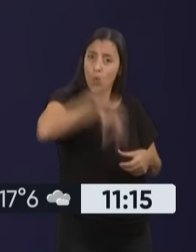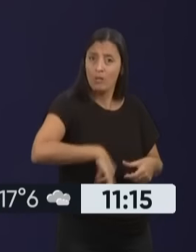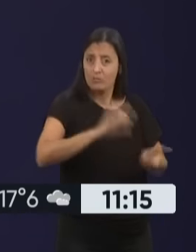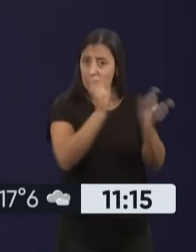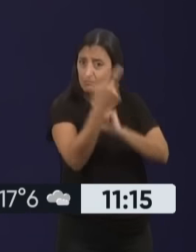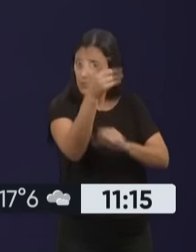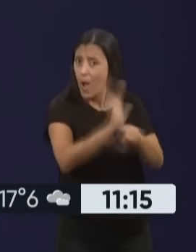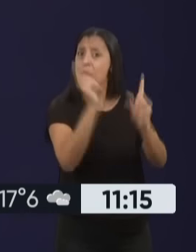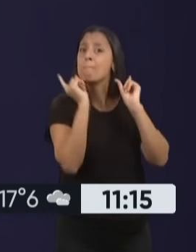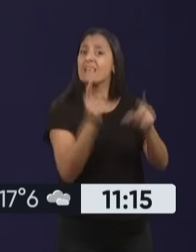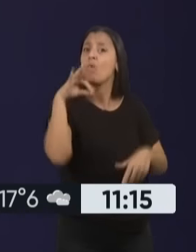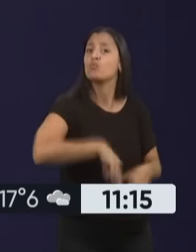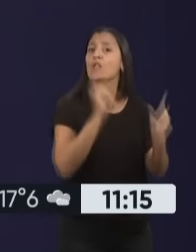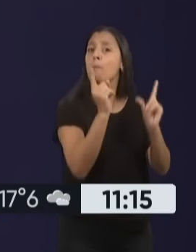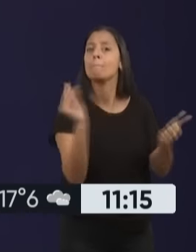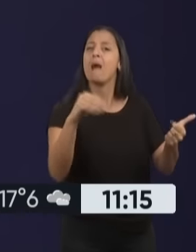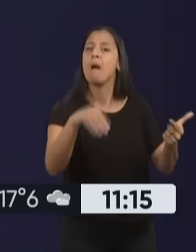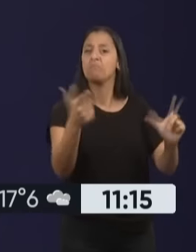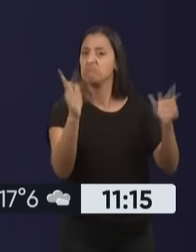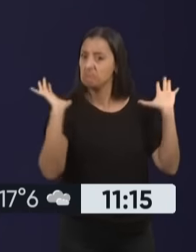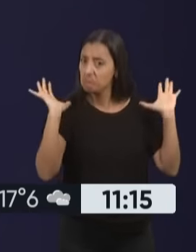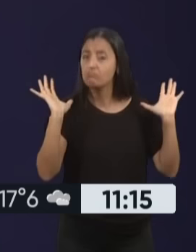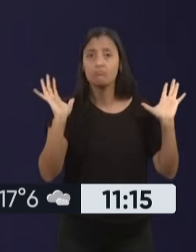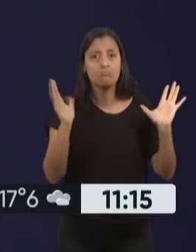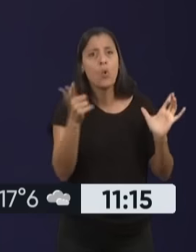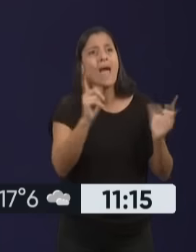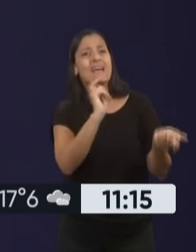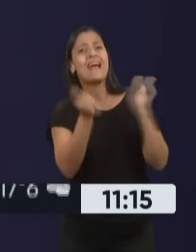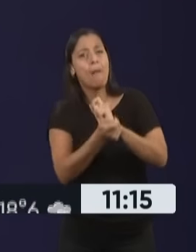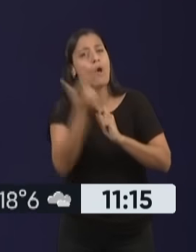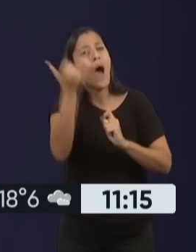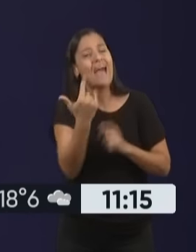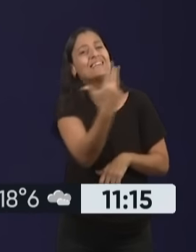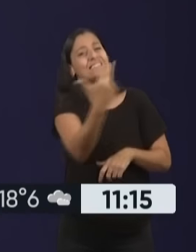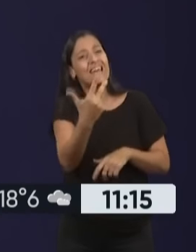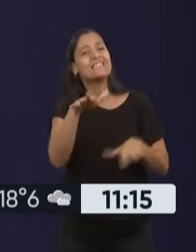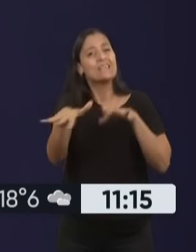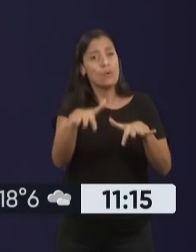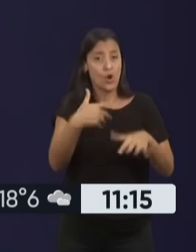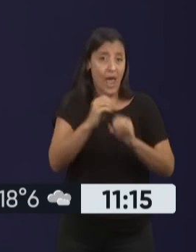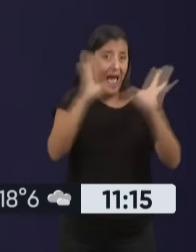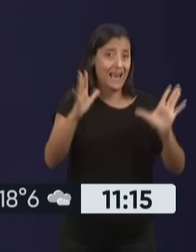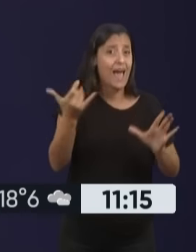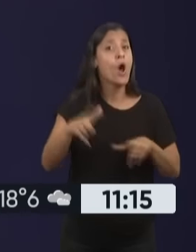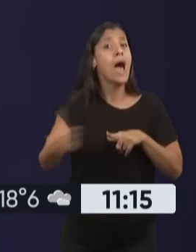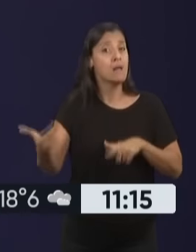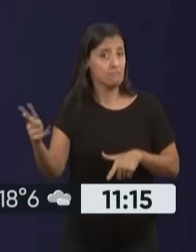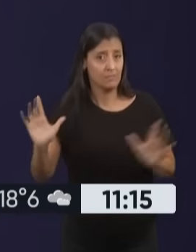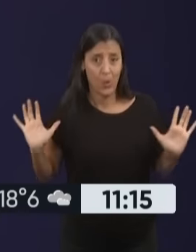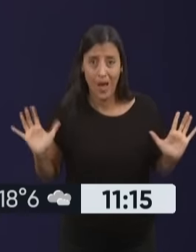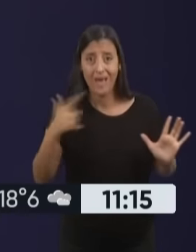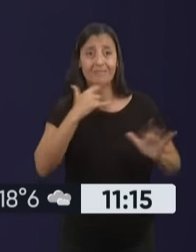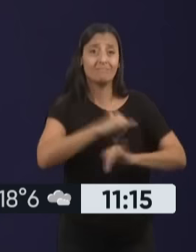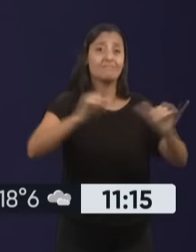hubo tres casos puntuales que salieron en los en los en los Med Dios eh aclaro que no tengo hermana porque una de